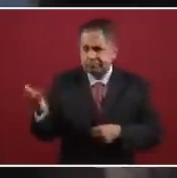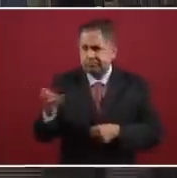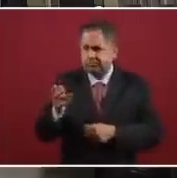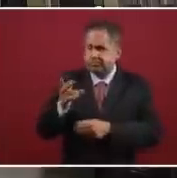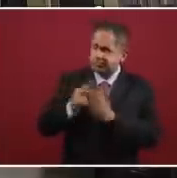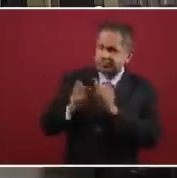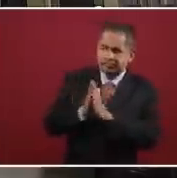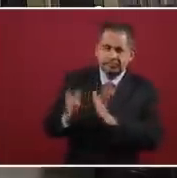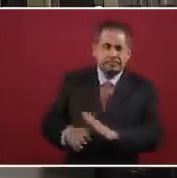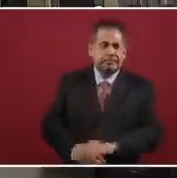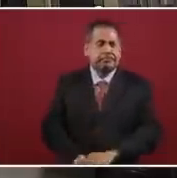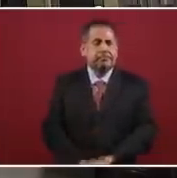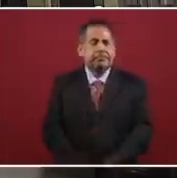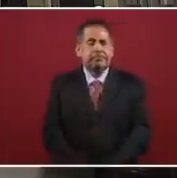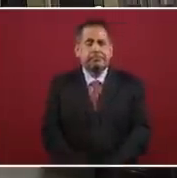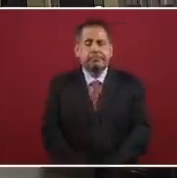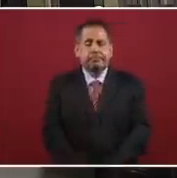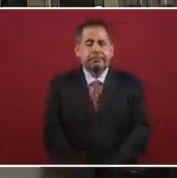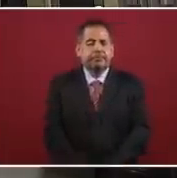favor.